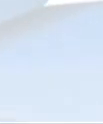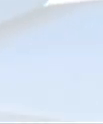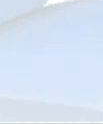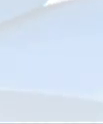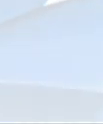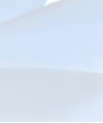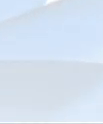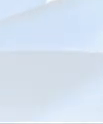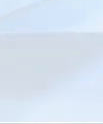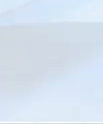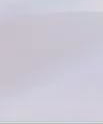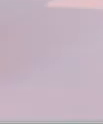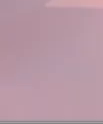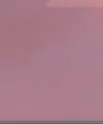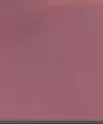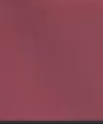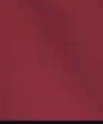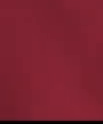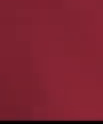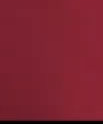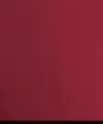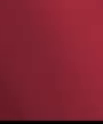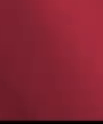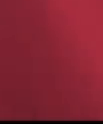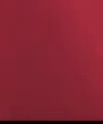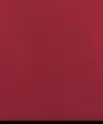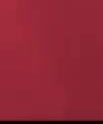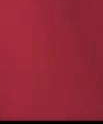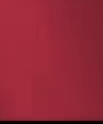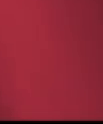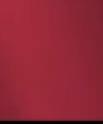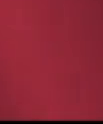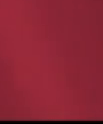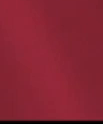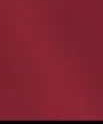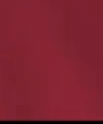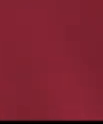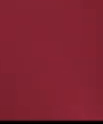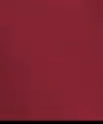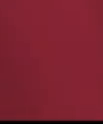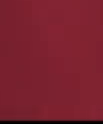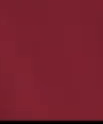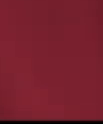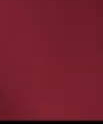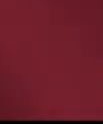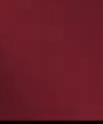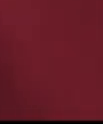Gobierno de México.